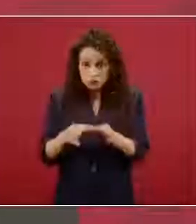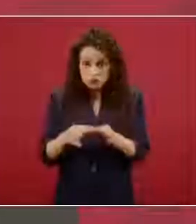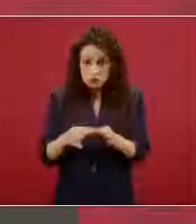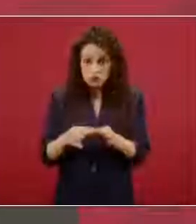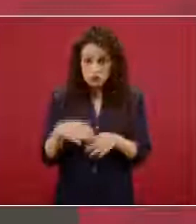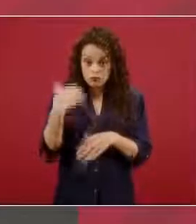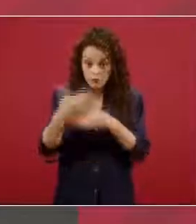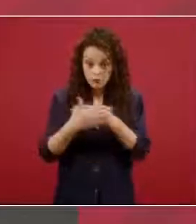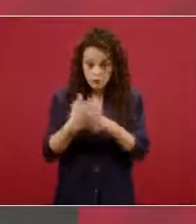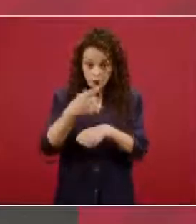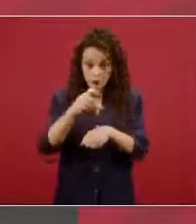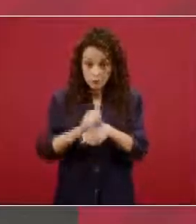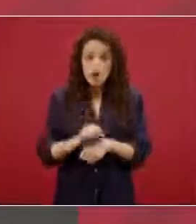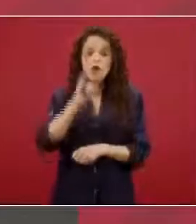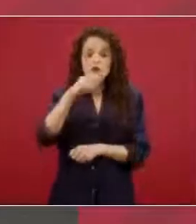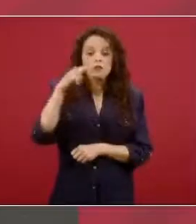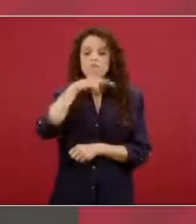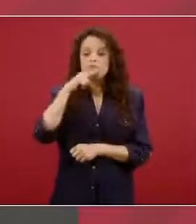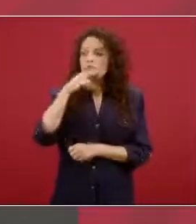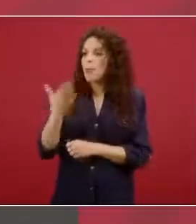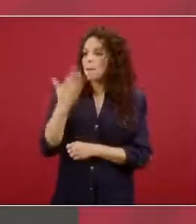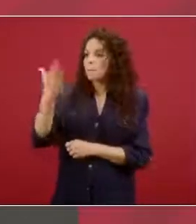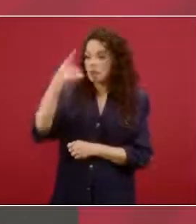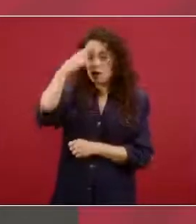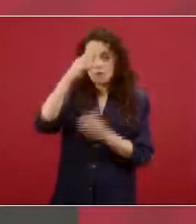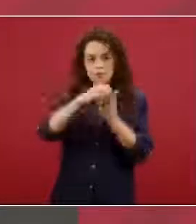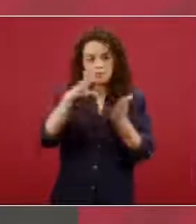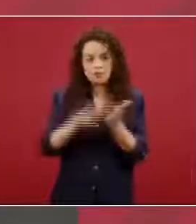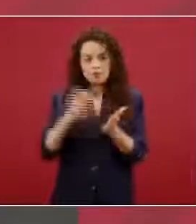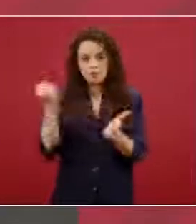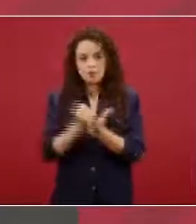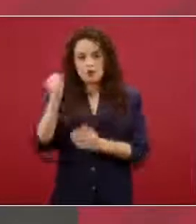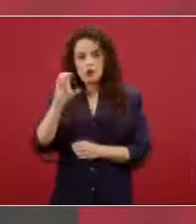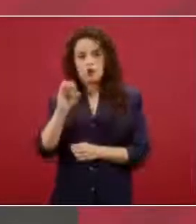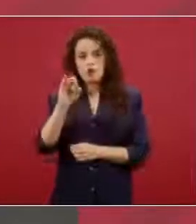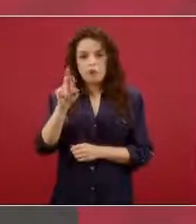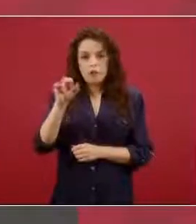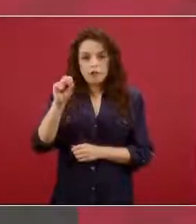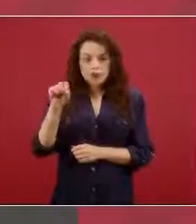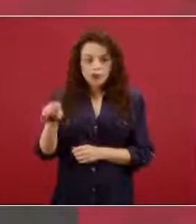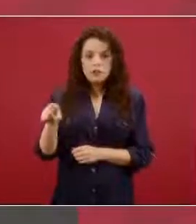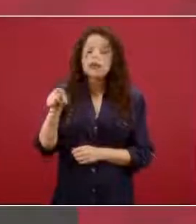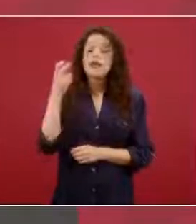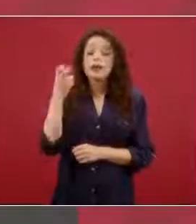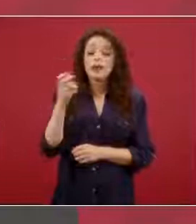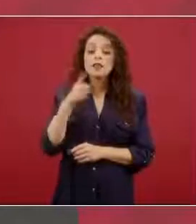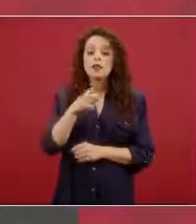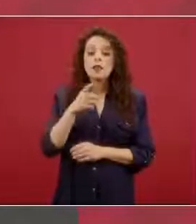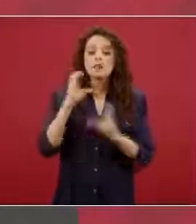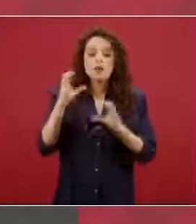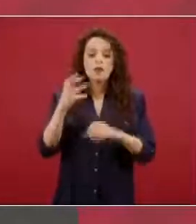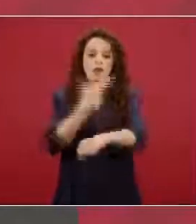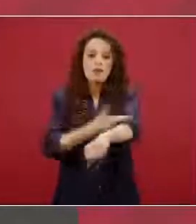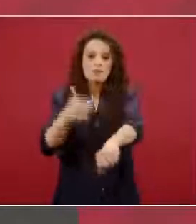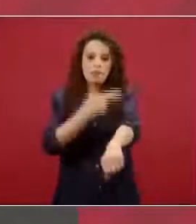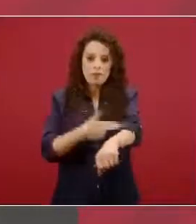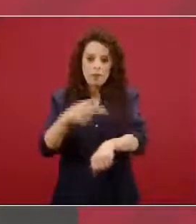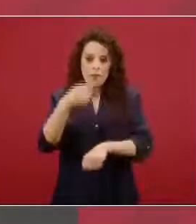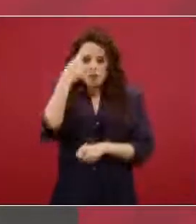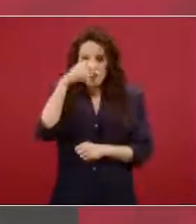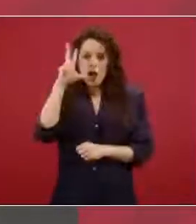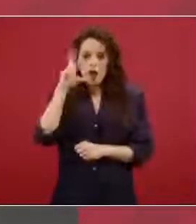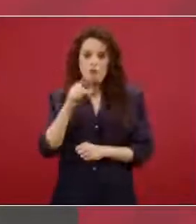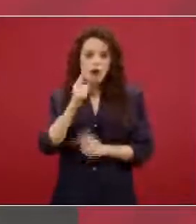siguiente semana, inmediatamente se procede a la solicitud de registro de COFEPRIS y el trámite, que estamos cuidando que los trámites no se entorpezcan por